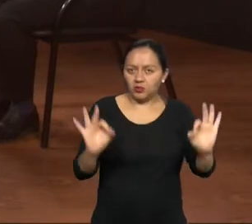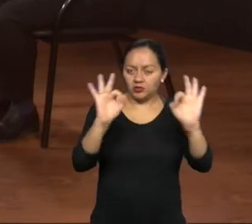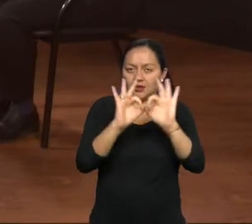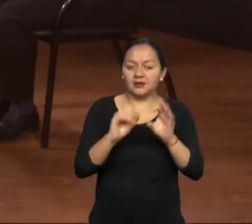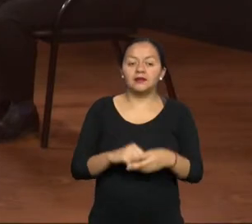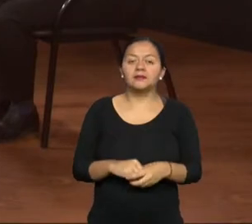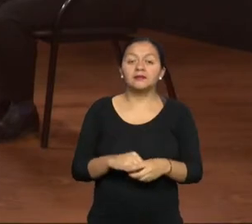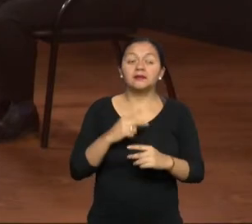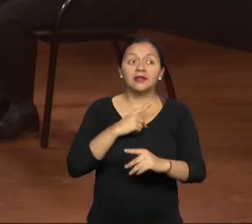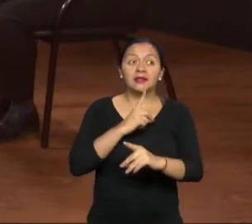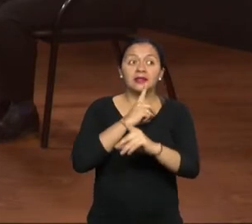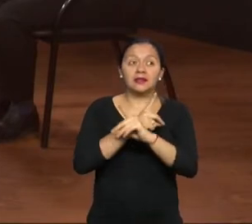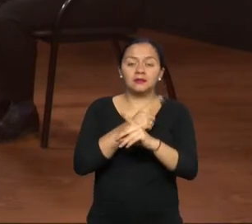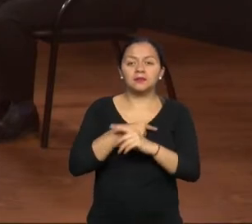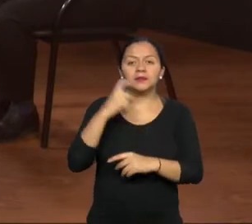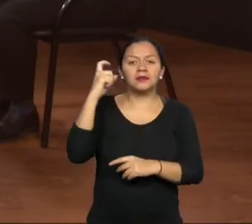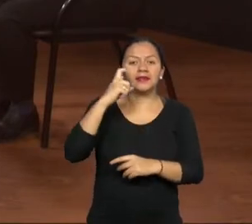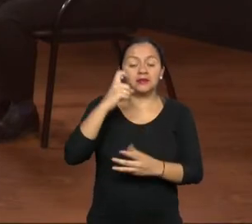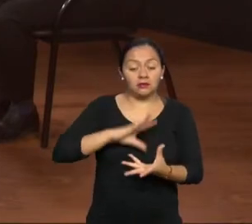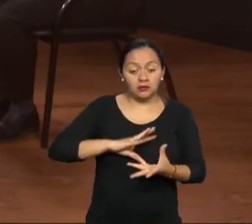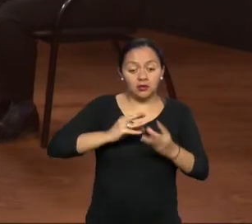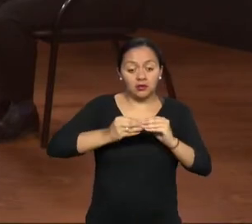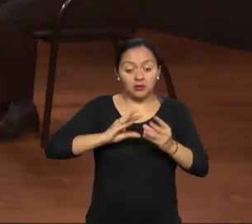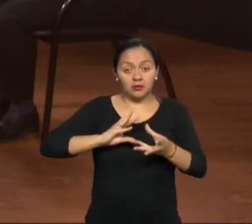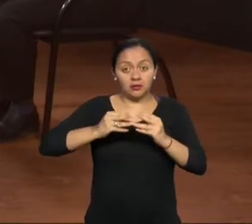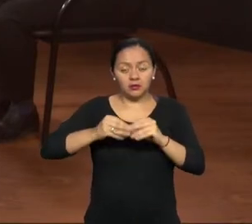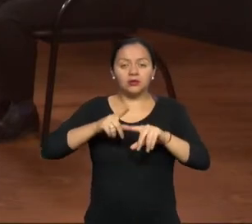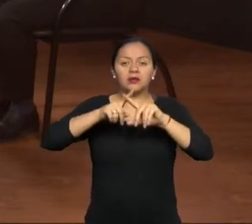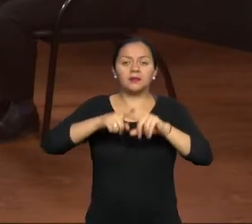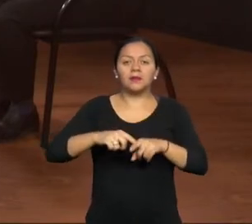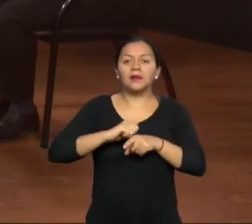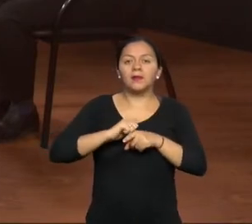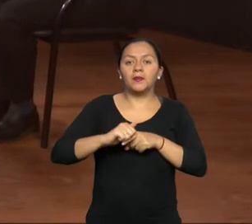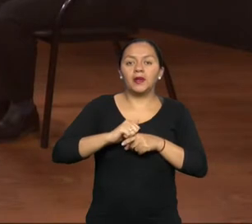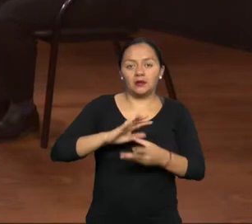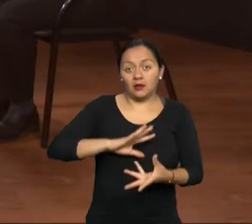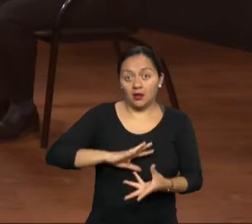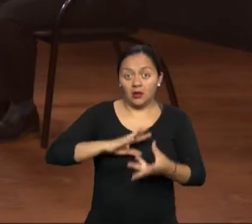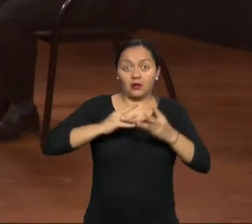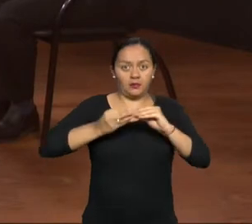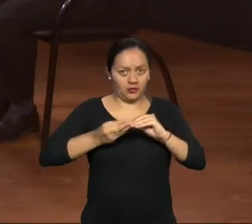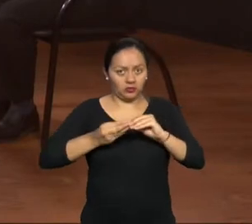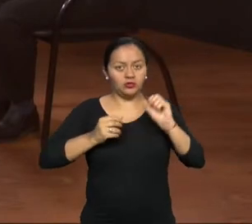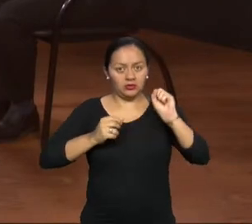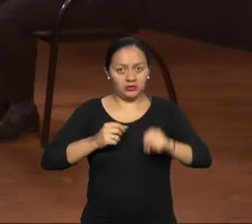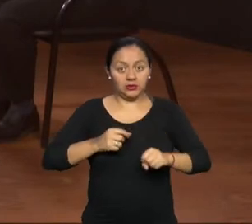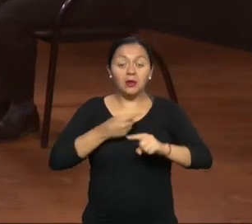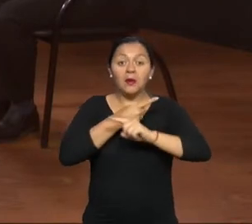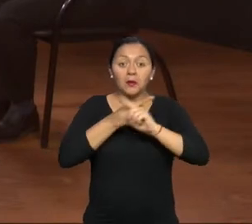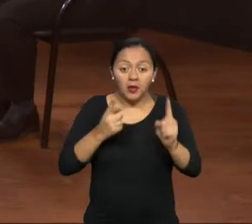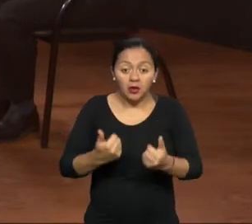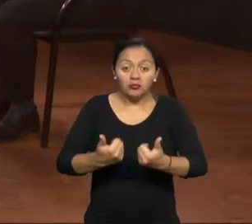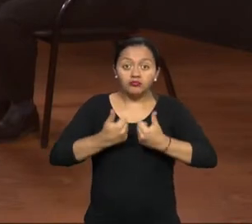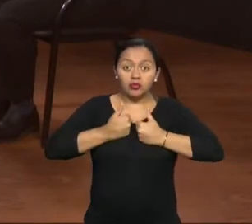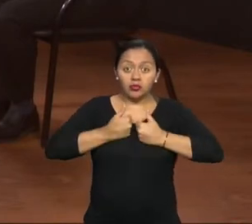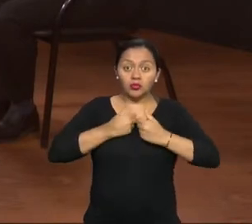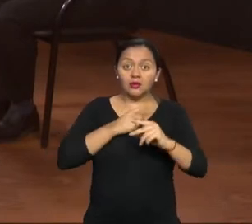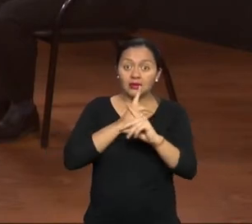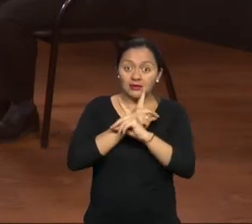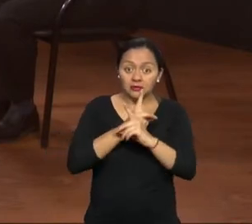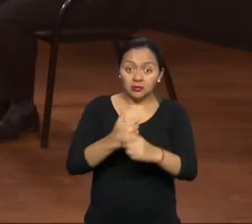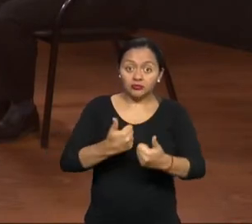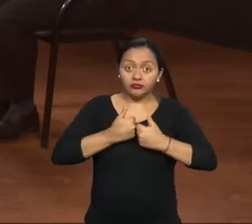discapacidad, cuando requiere ciertas adaptaciones para su práctica, es considerado adaptado. Y cuando es propio de las personas con discapacidad,